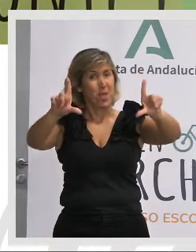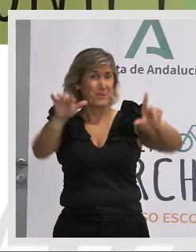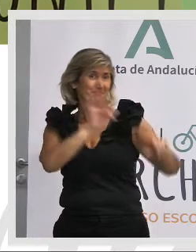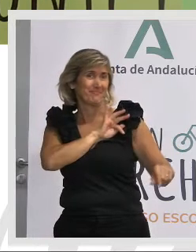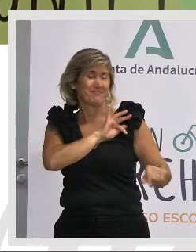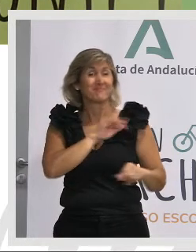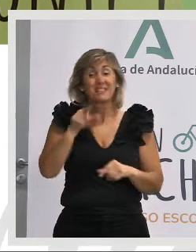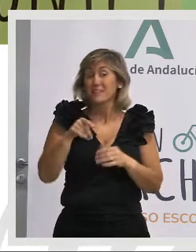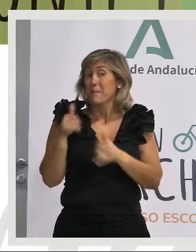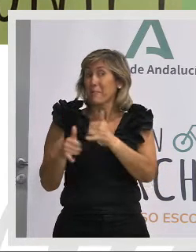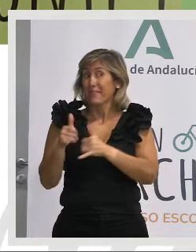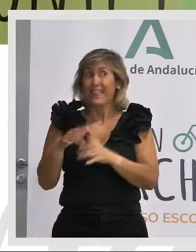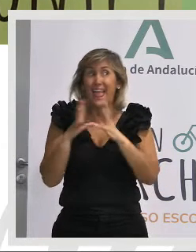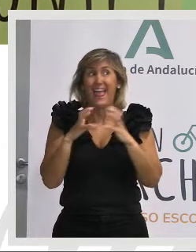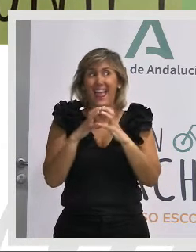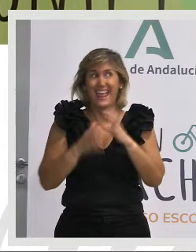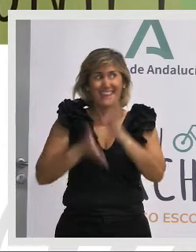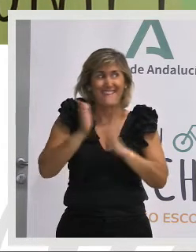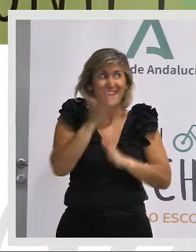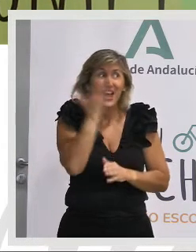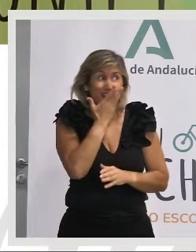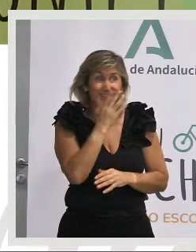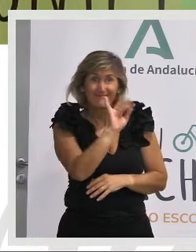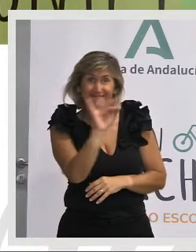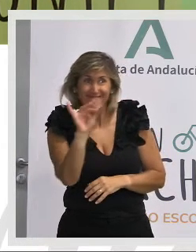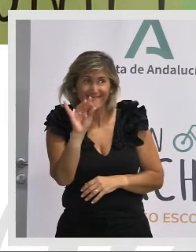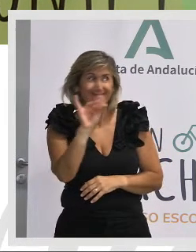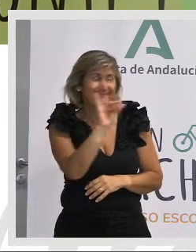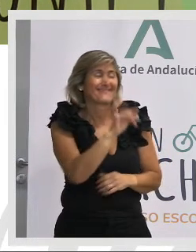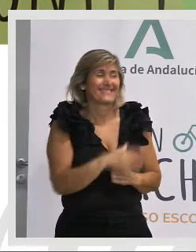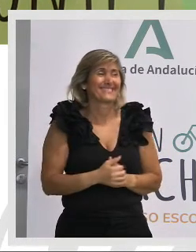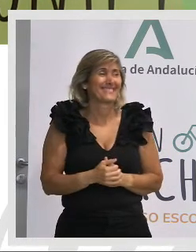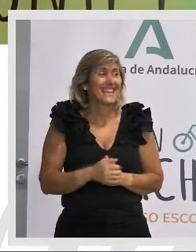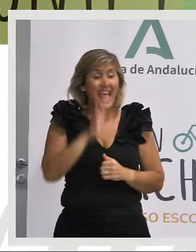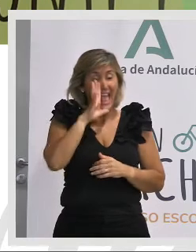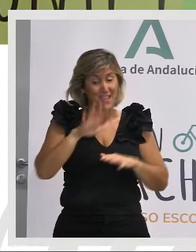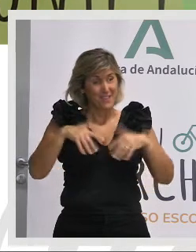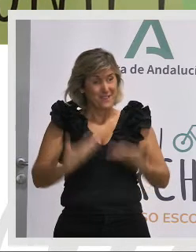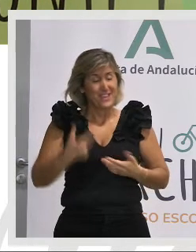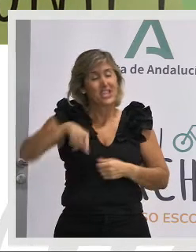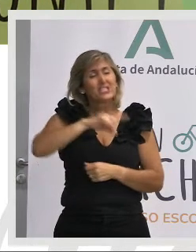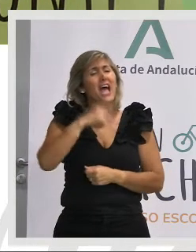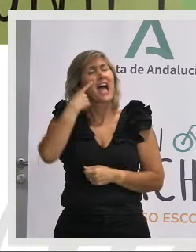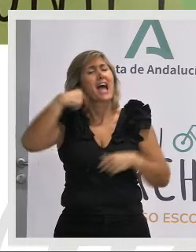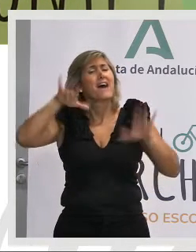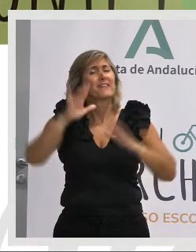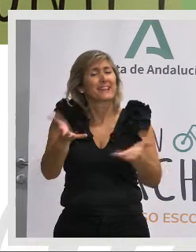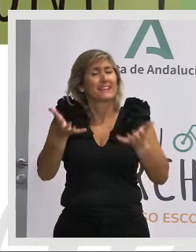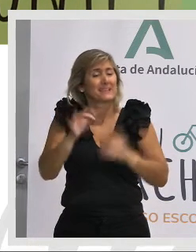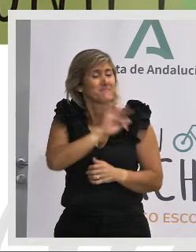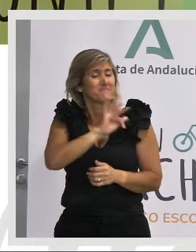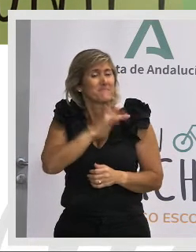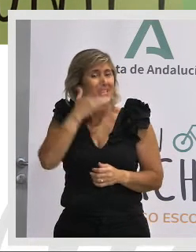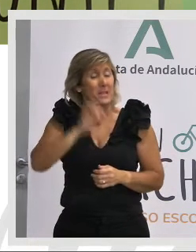bicicletas, que hay ganas ya de que llegue a los colegios, ¿que sí? Sí, sí. Pasamos a conocer los premiados.